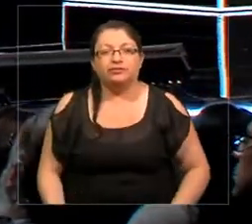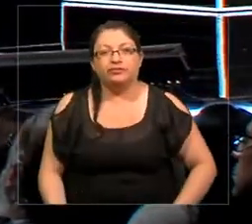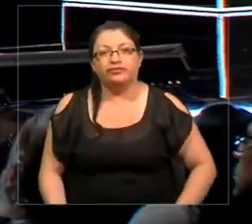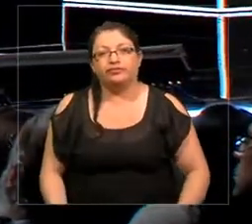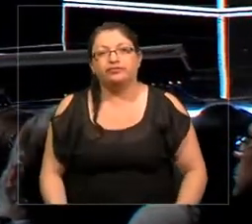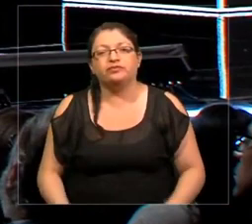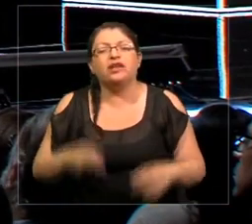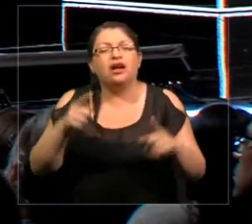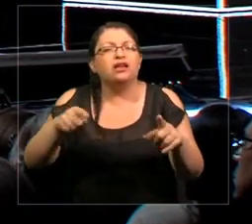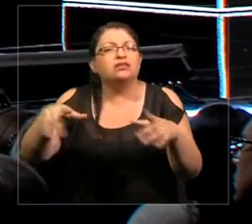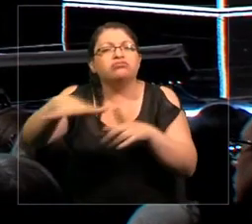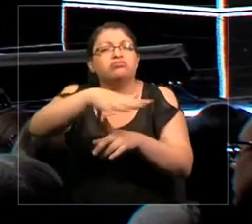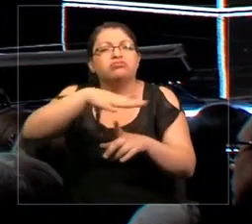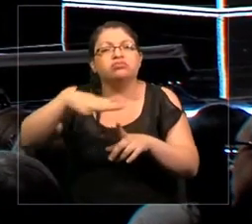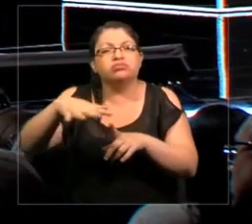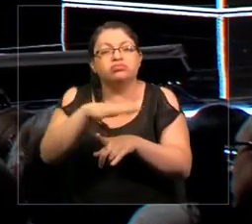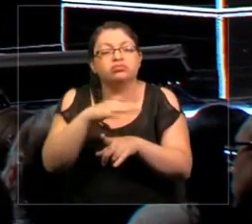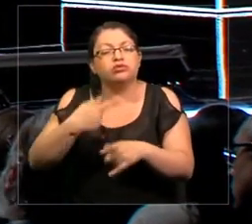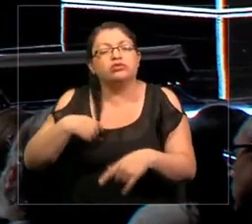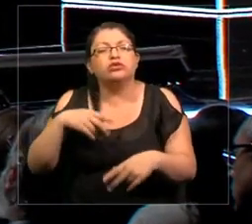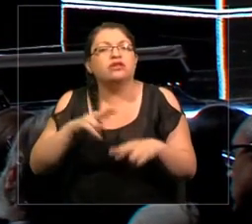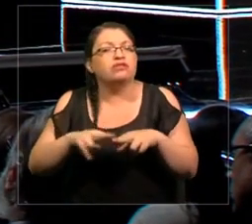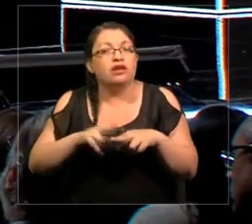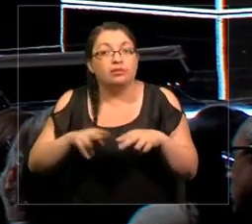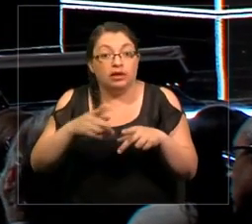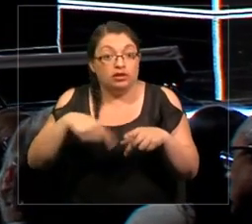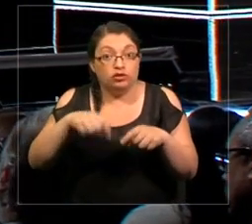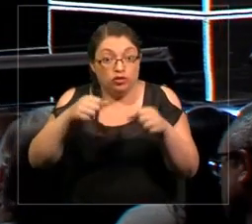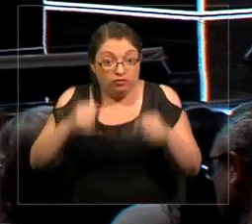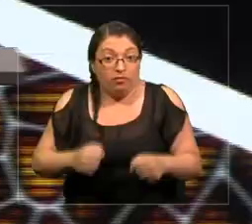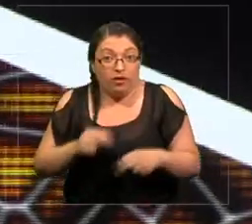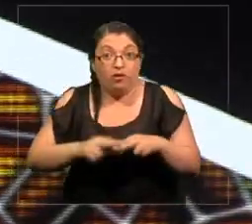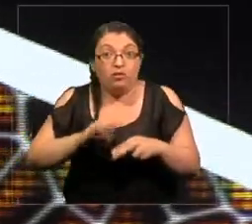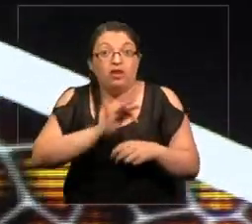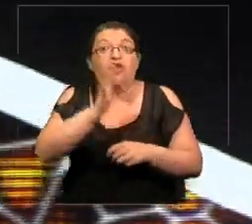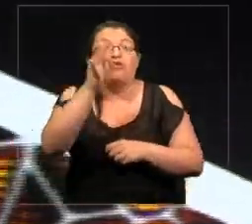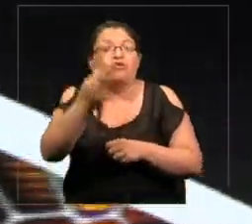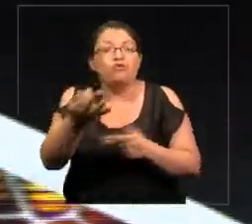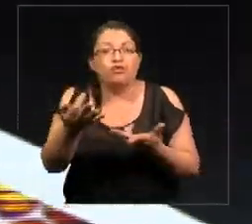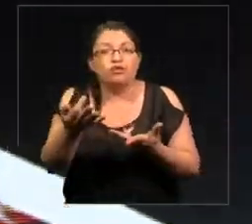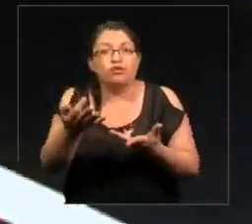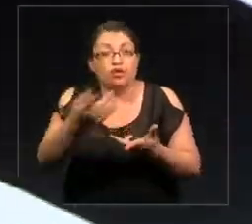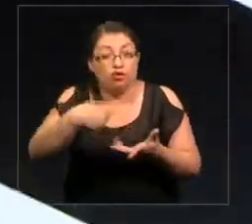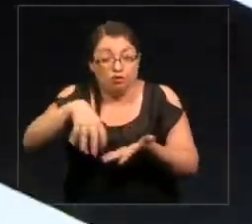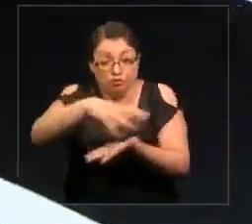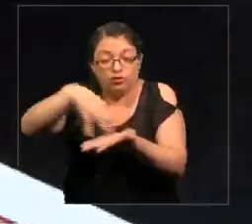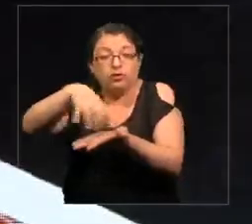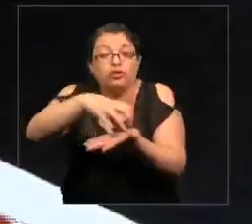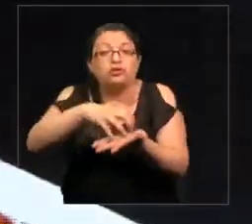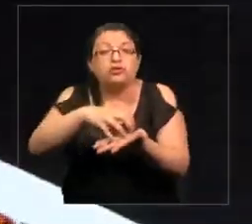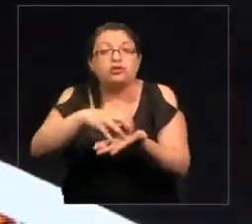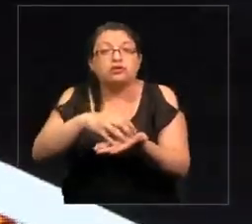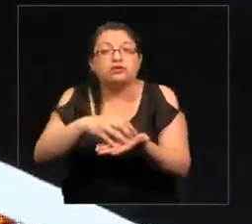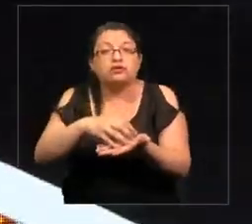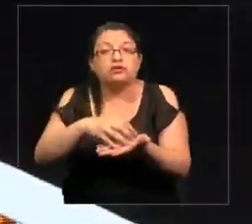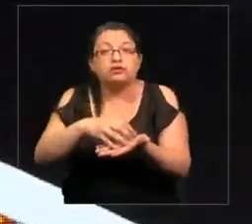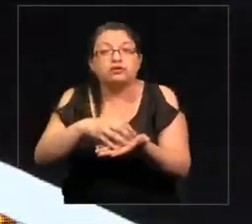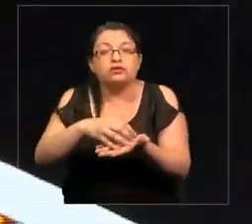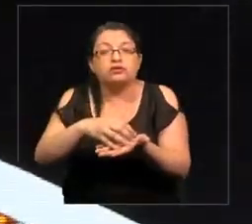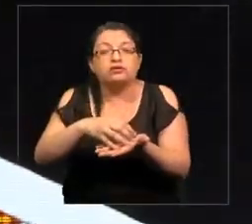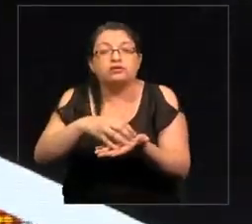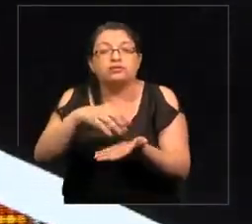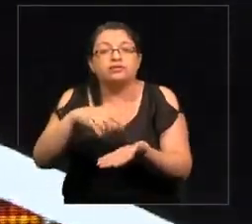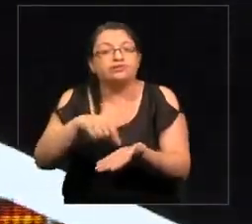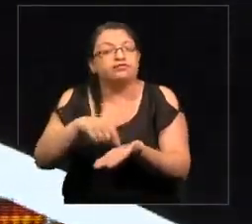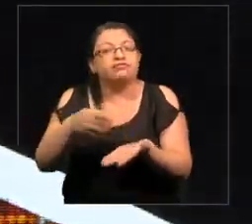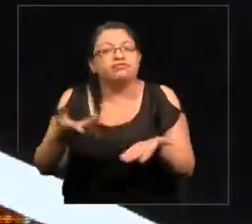este contexto lo que vamos a ser capaces de hacer con nuestras ciudades en nuestras ciudades